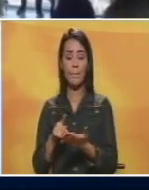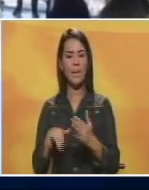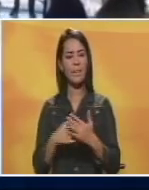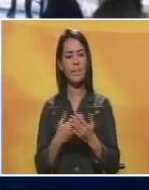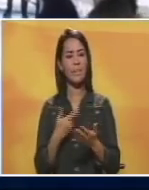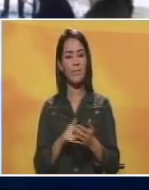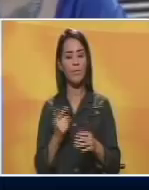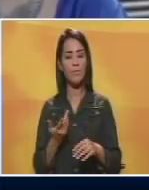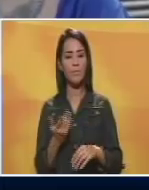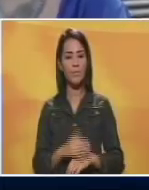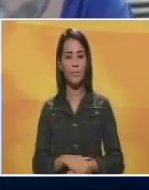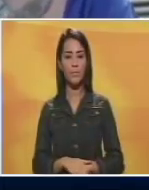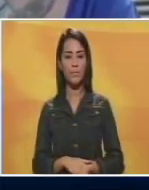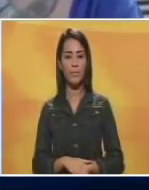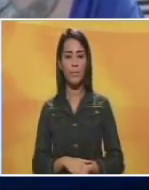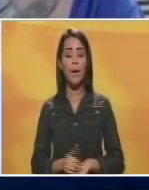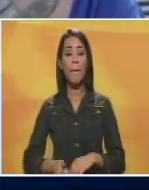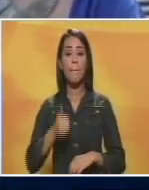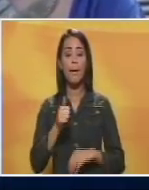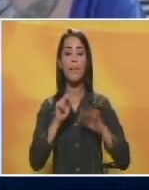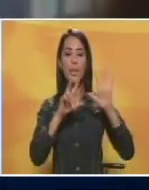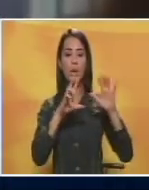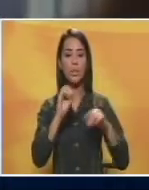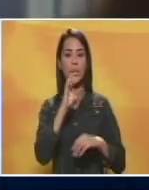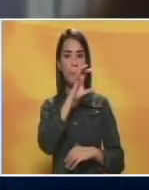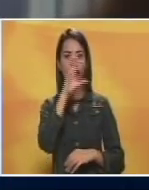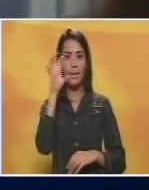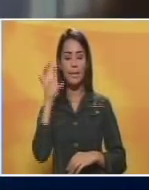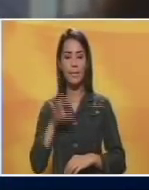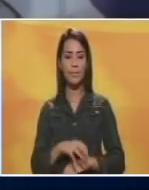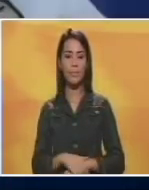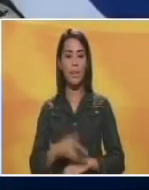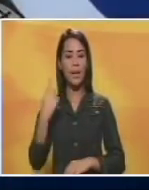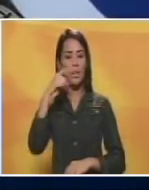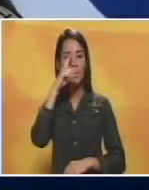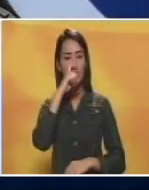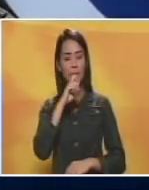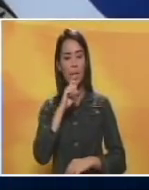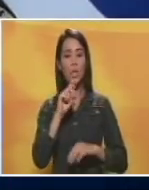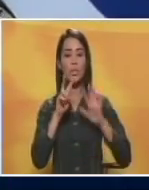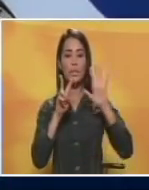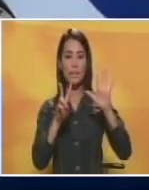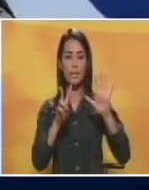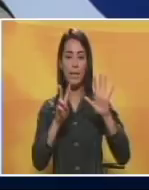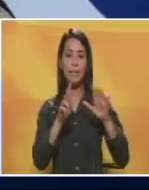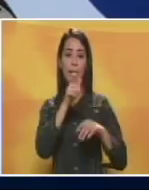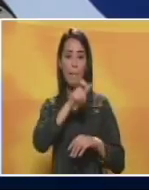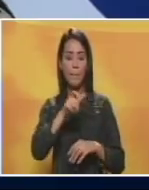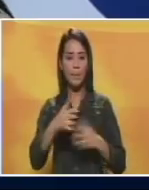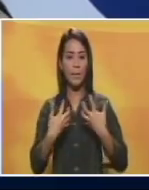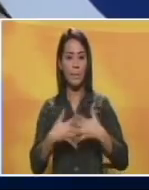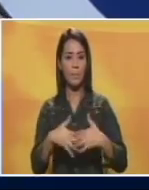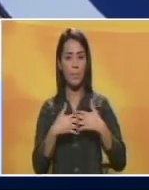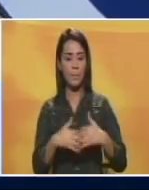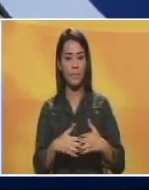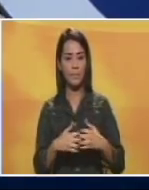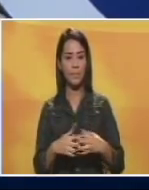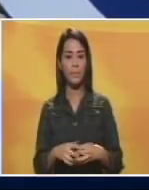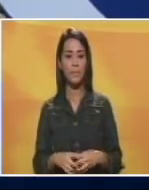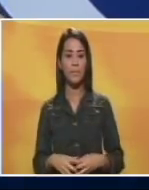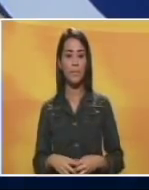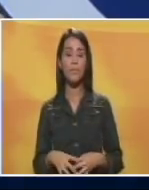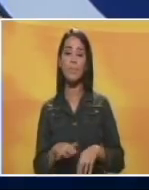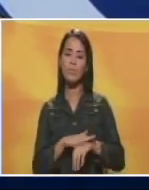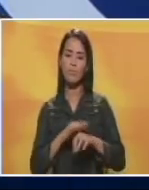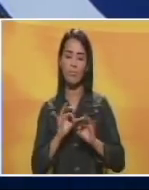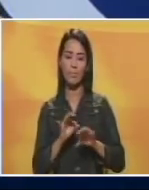momento startups de más de 80 países. Si el año pasado ya tuvimos 7 emprendedores venezolanos que se apuntaron a la